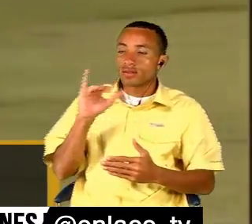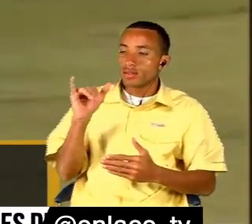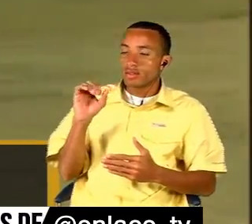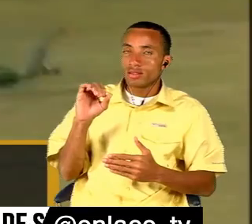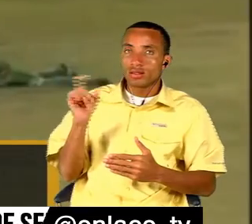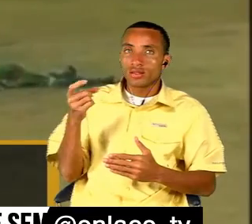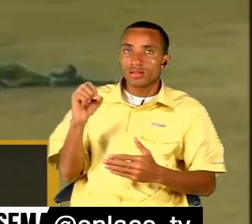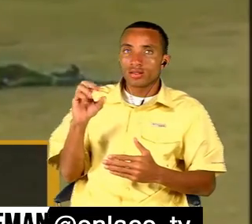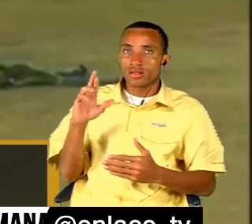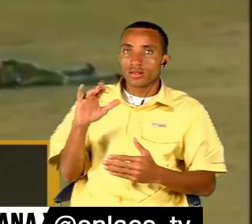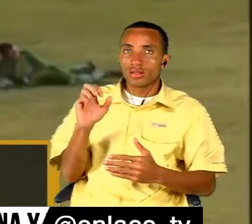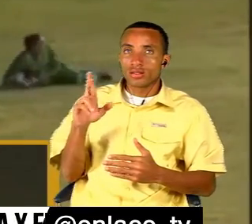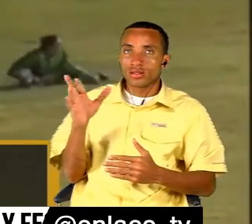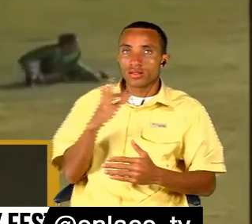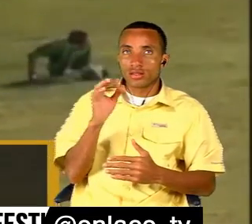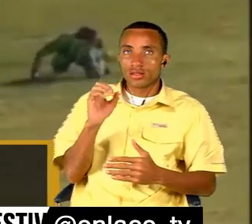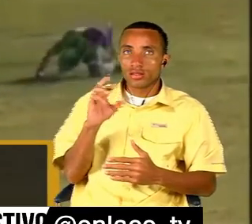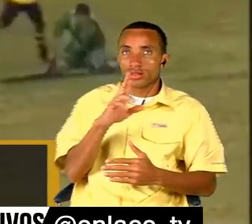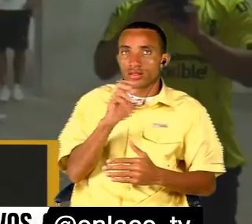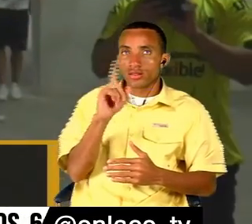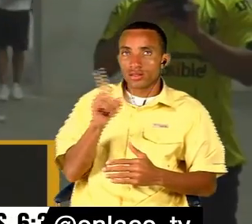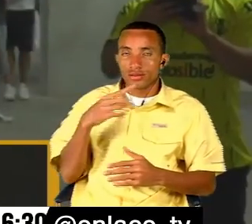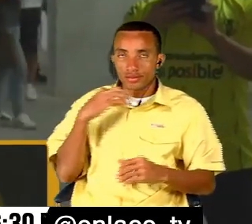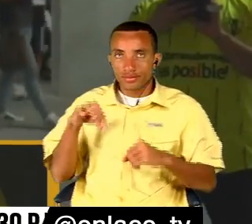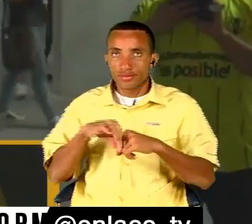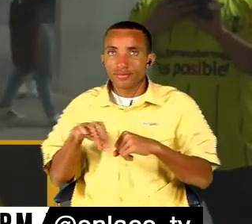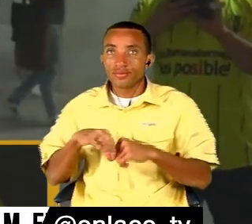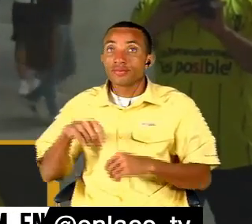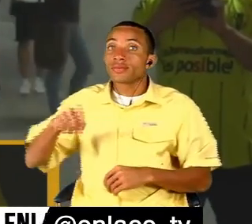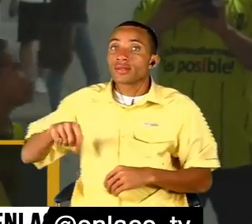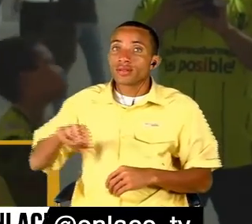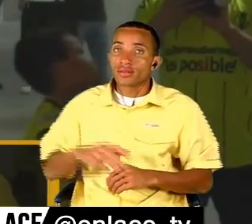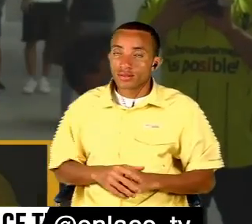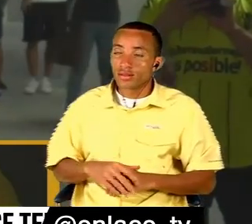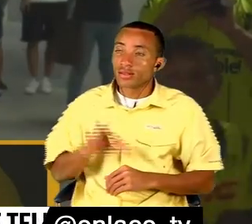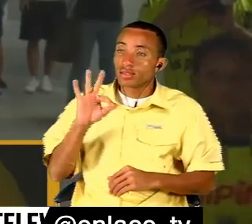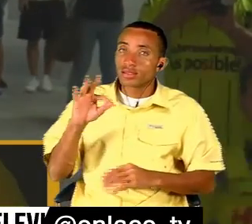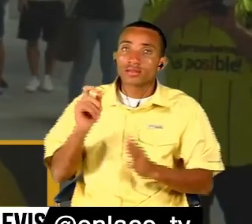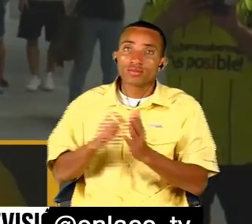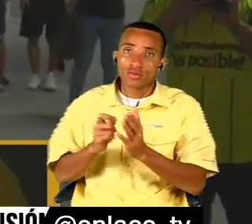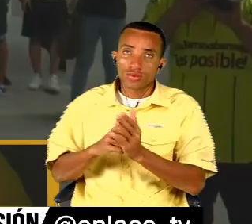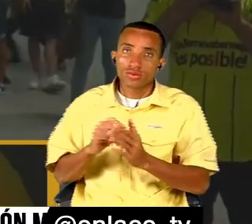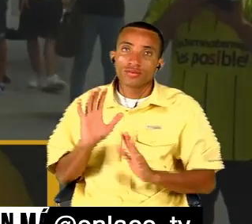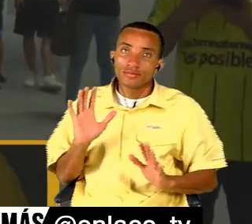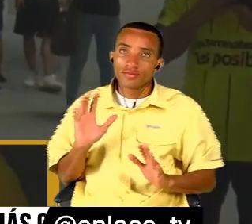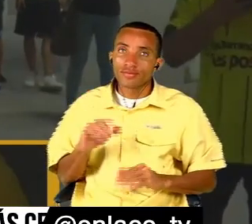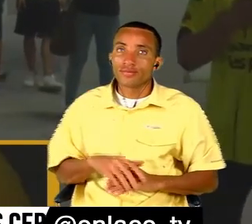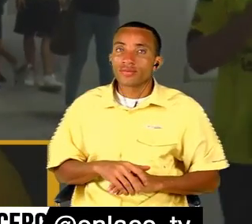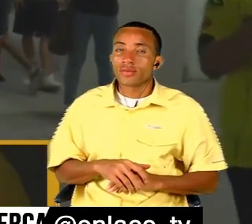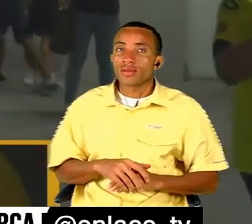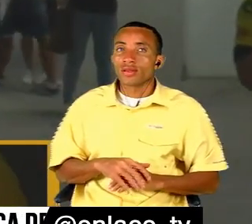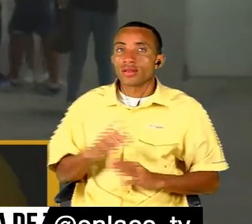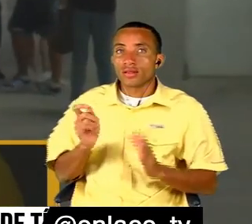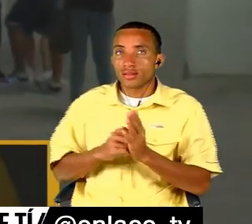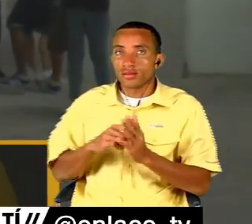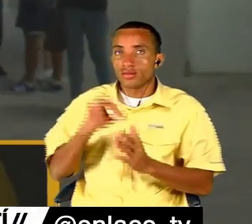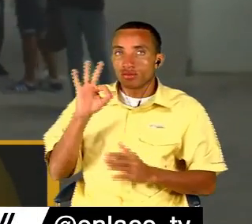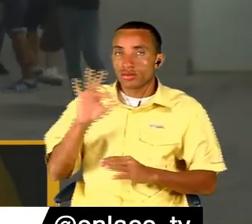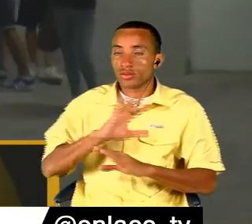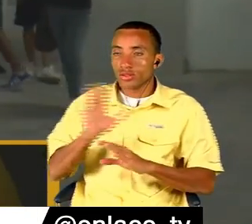permitió el 1-1 a John Sánchez de los Petroleros. Era necesario lograr los 3 puntos, que con los 3 puntos ya asegurábamos